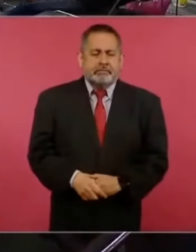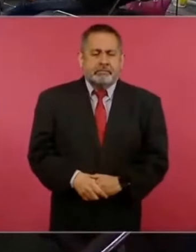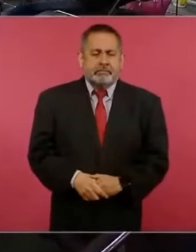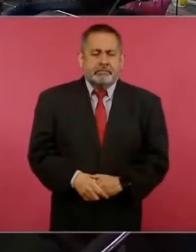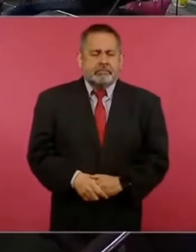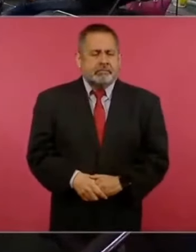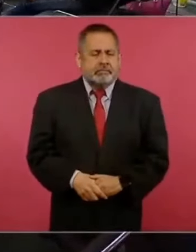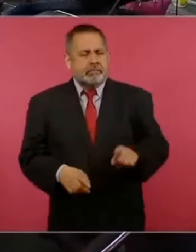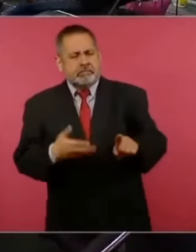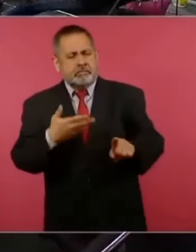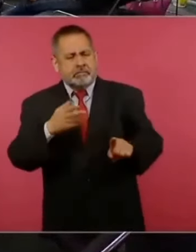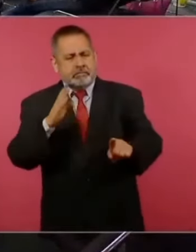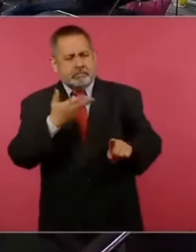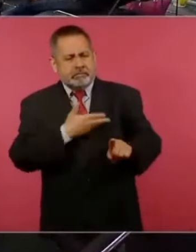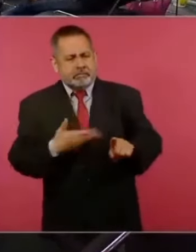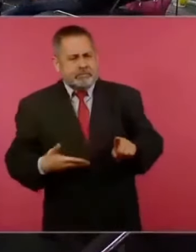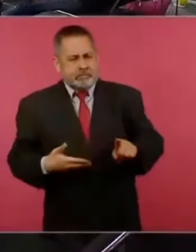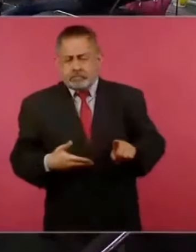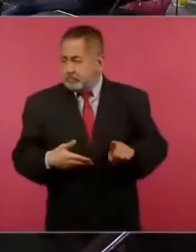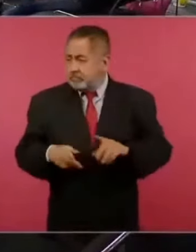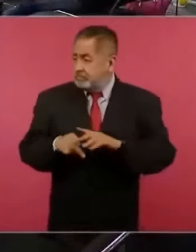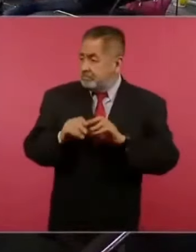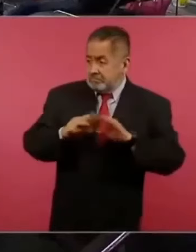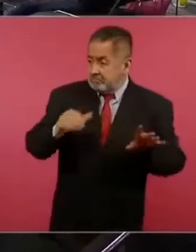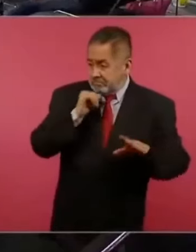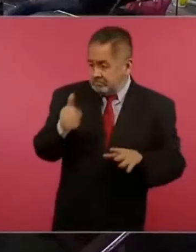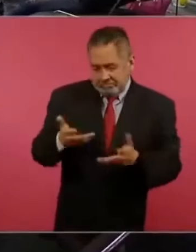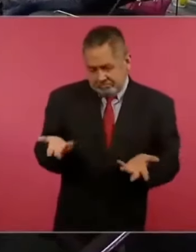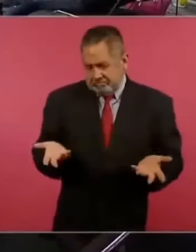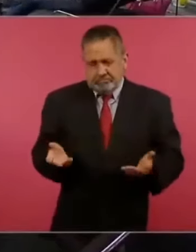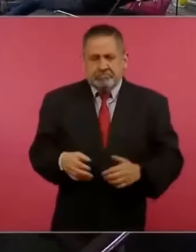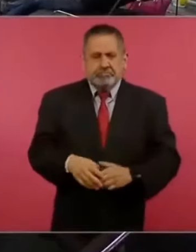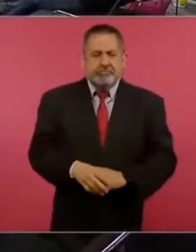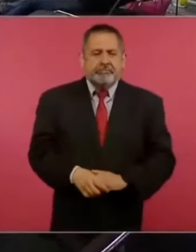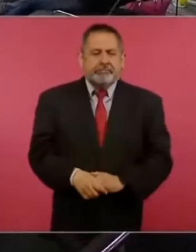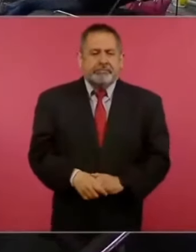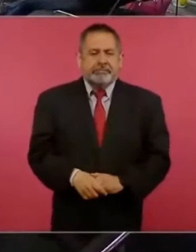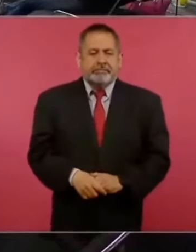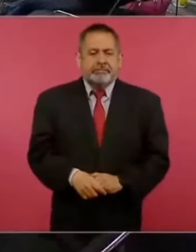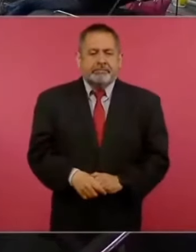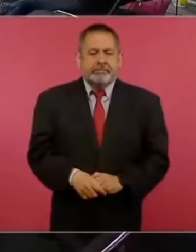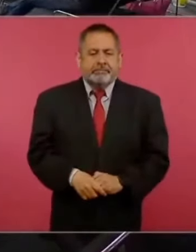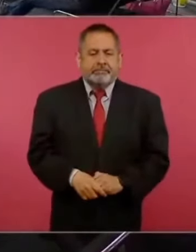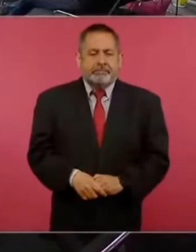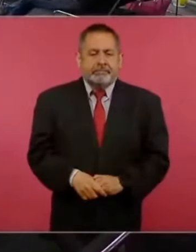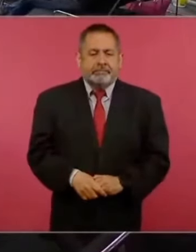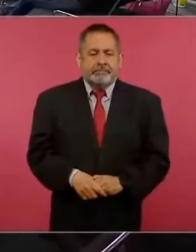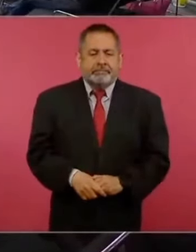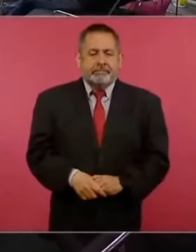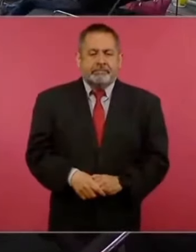Señor presidente, pues. No salgo nada. Nada, no. Ahí está Crónica.